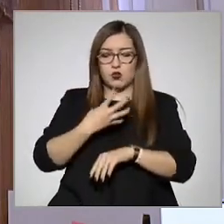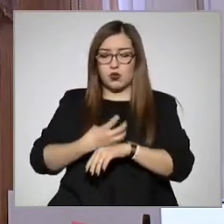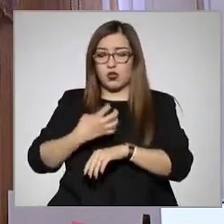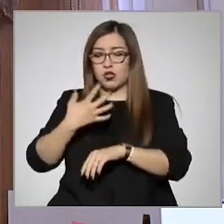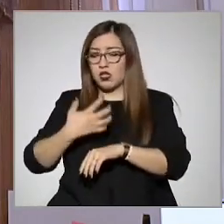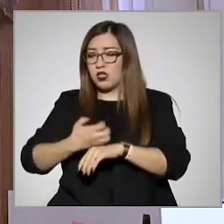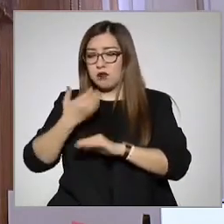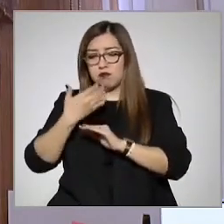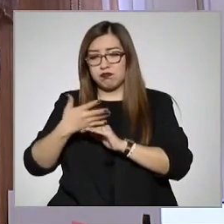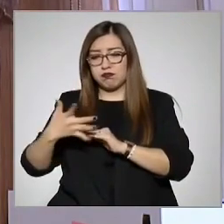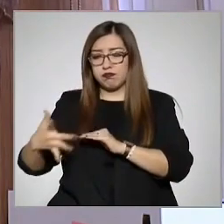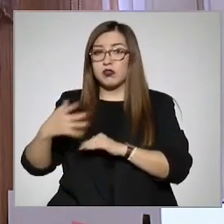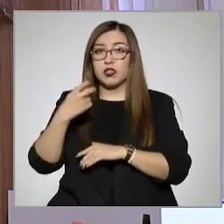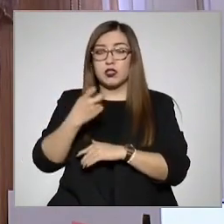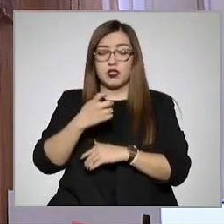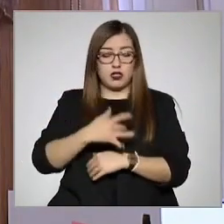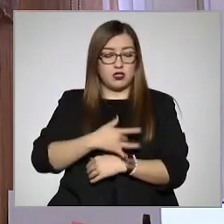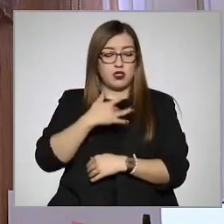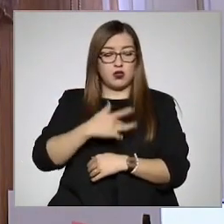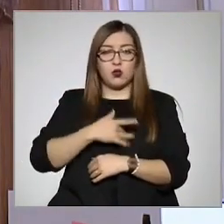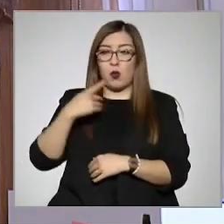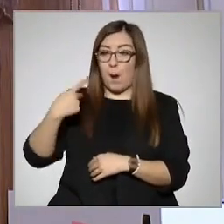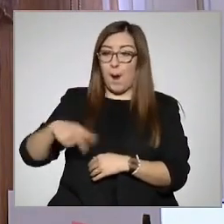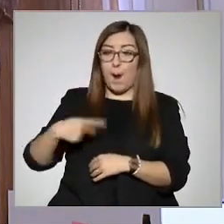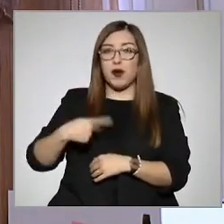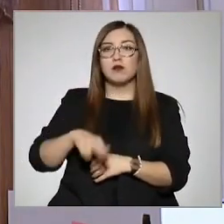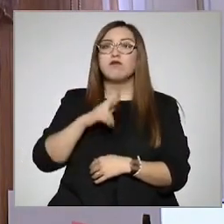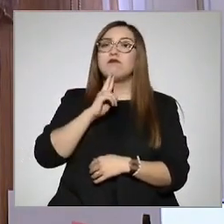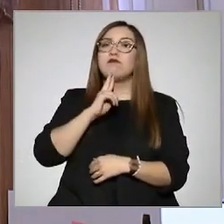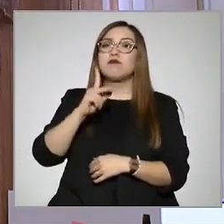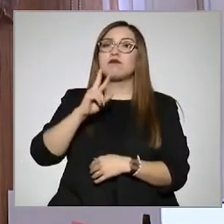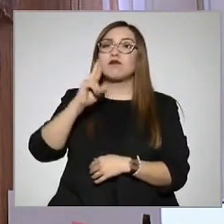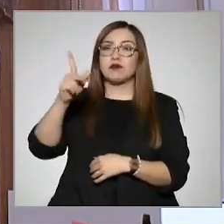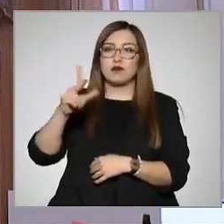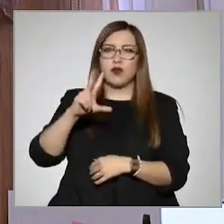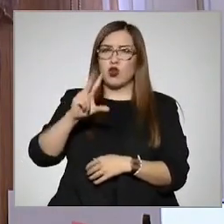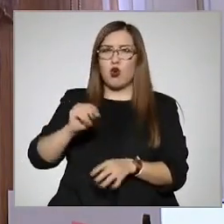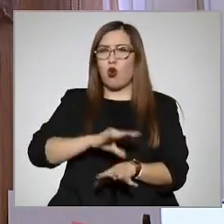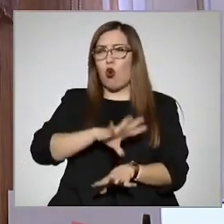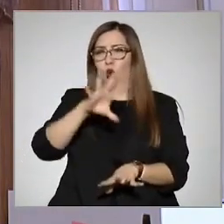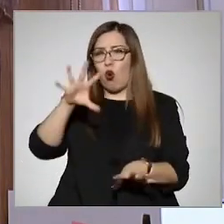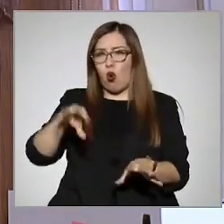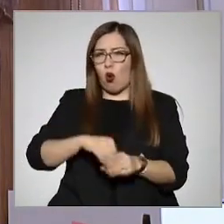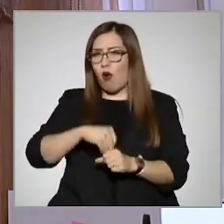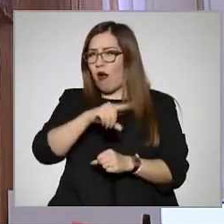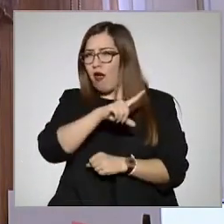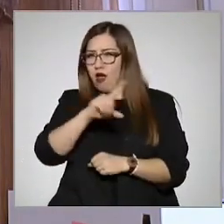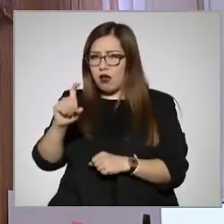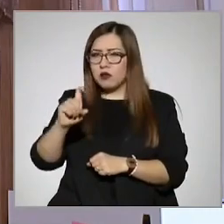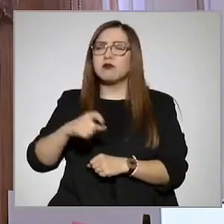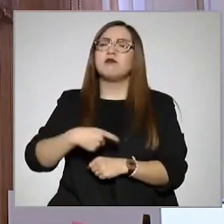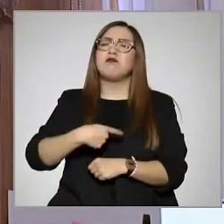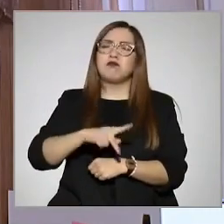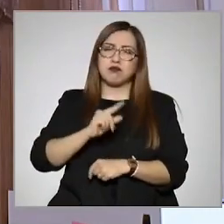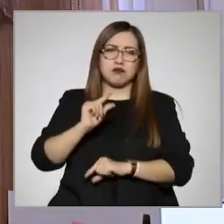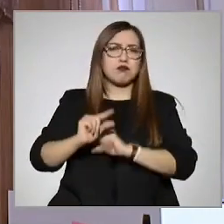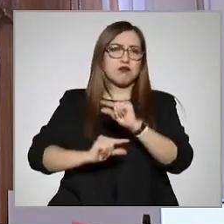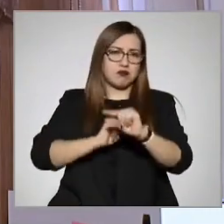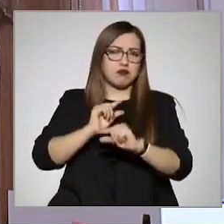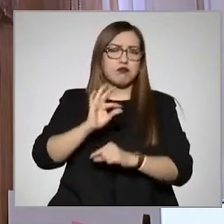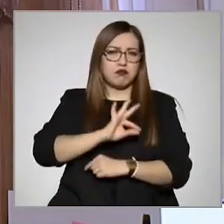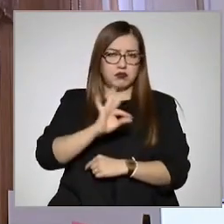es que los signos y síntomas se mejoran. No en su totalidad muchas veces, pero sí parcialmente.